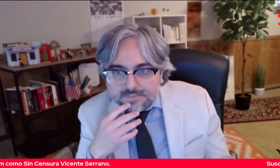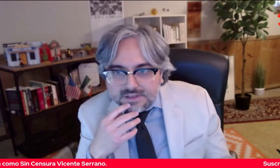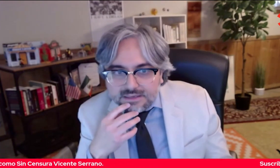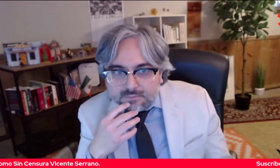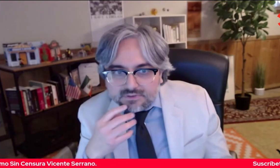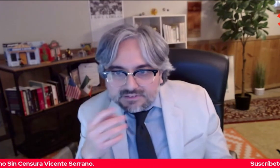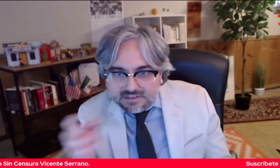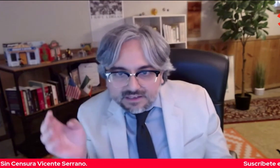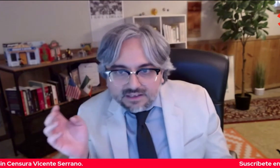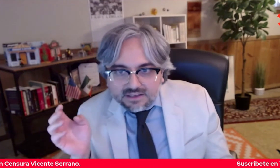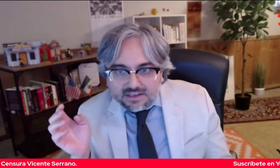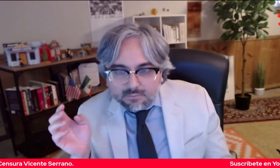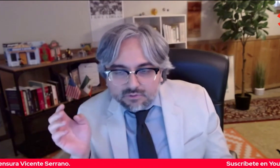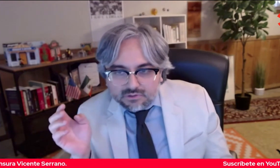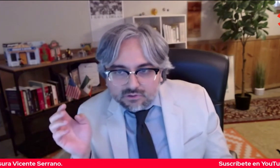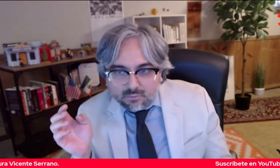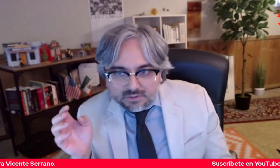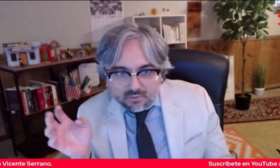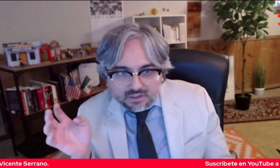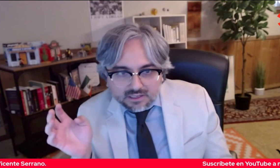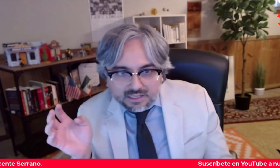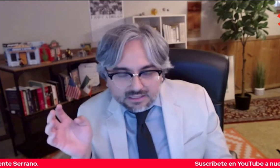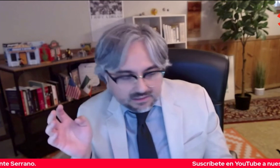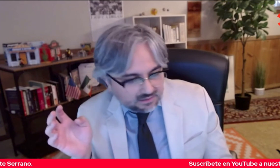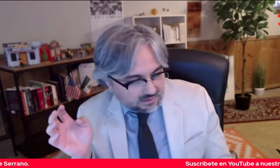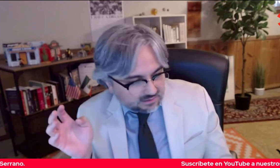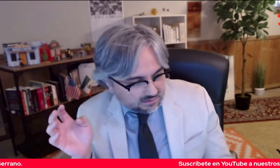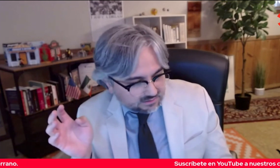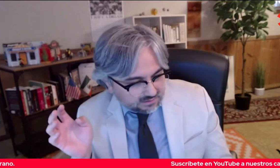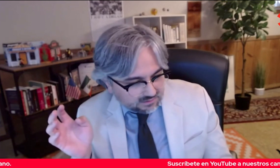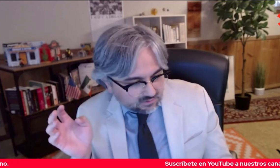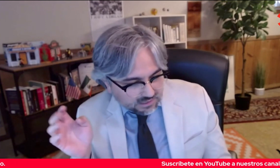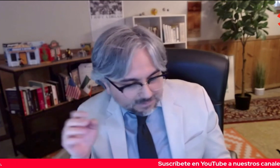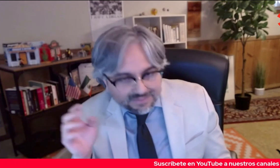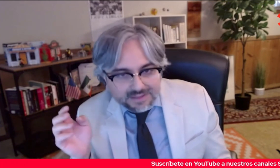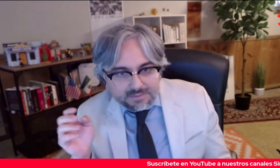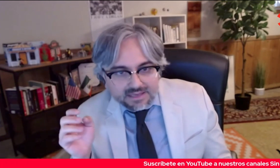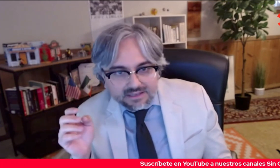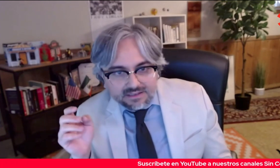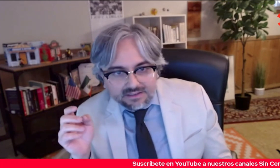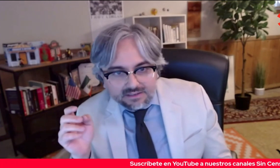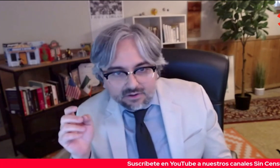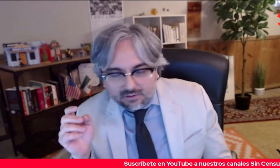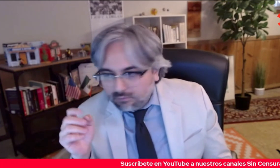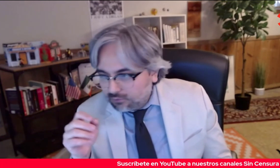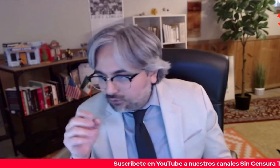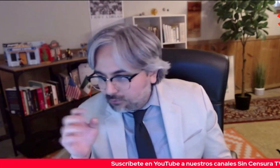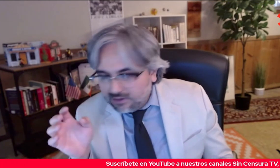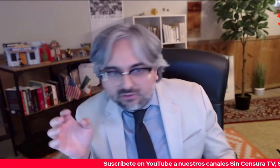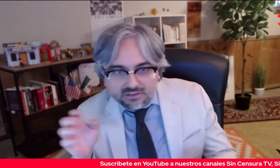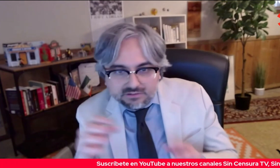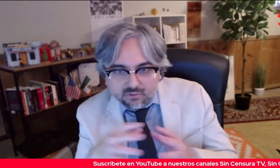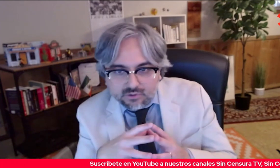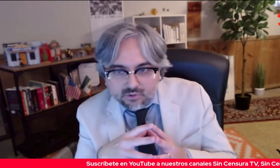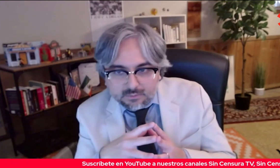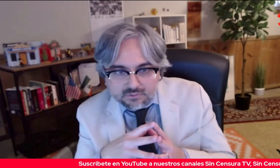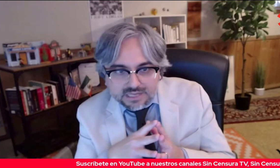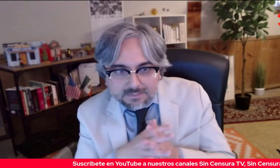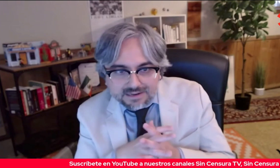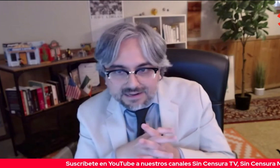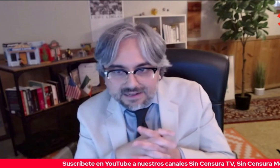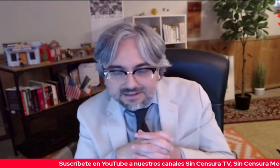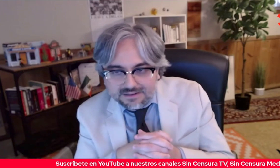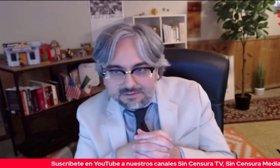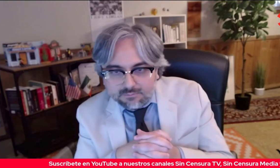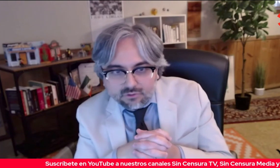violencia, y pues dice que en Proceso es lo mismo que querían con la pandemia. Como sopilotes, lo único que